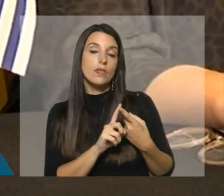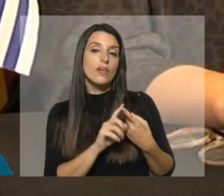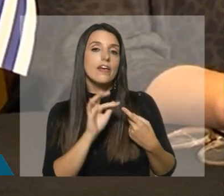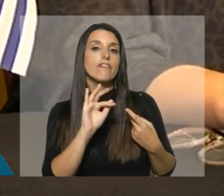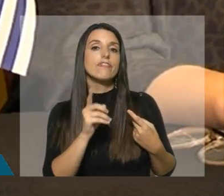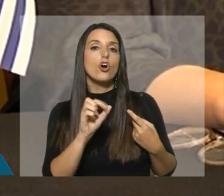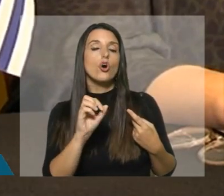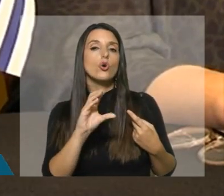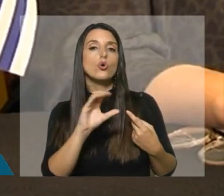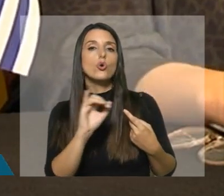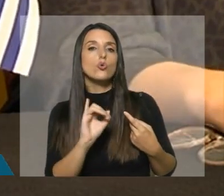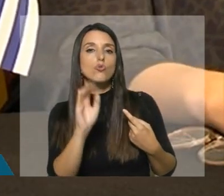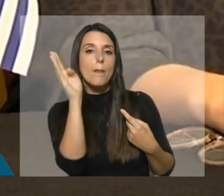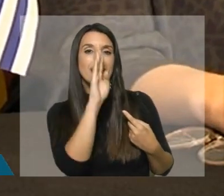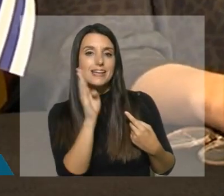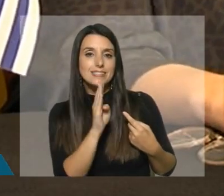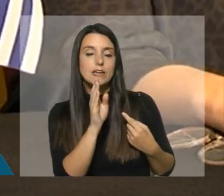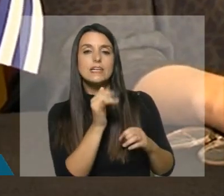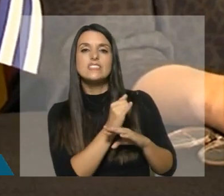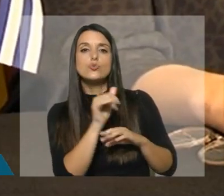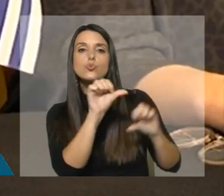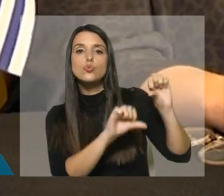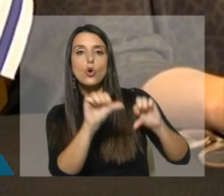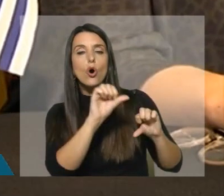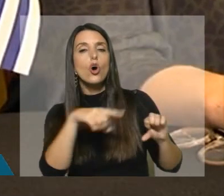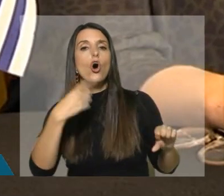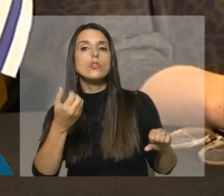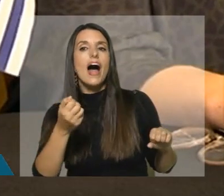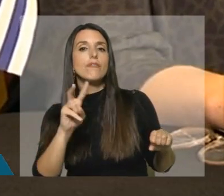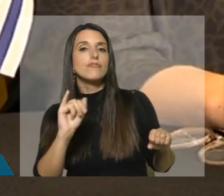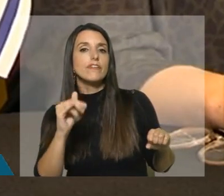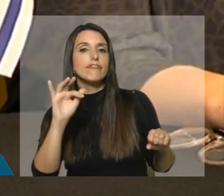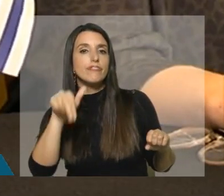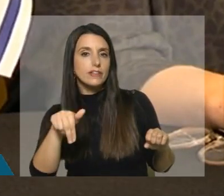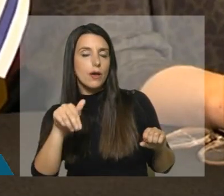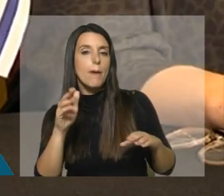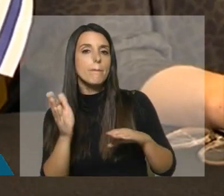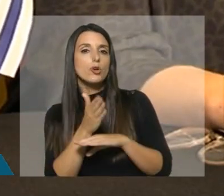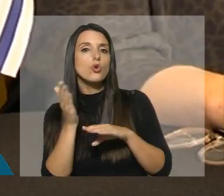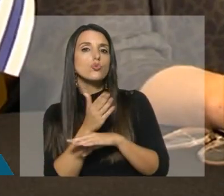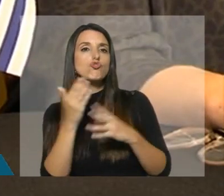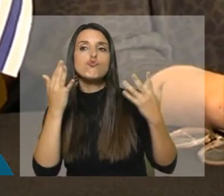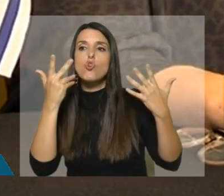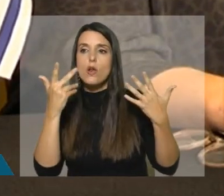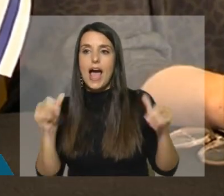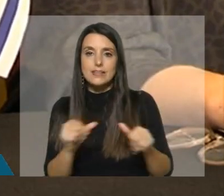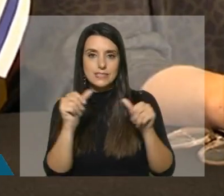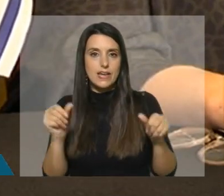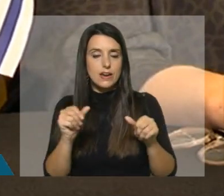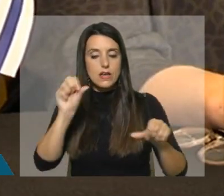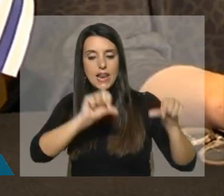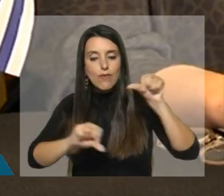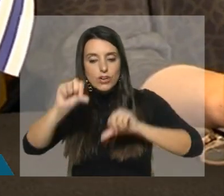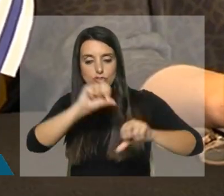Fiocruz, el Instituto Fiocruz de Brasil y Avifin para la manufactura o producción